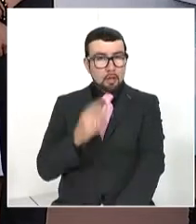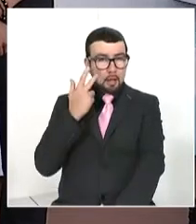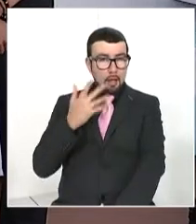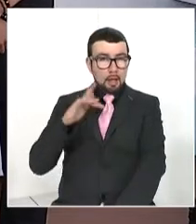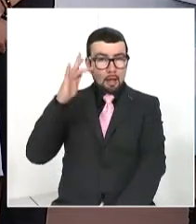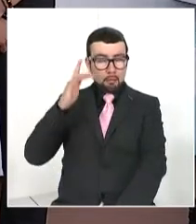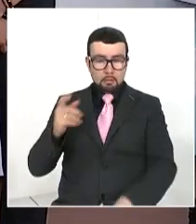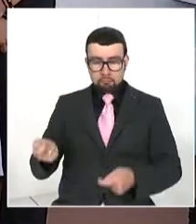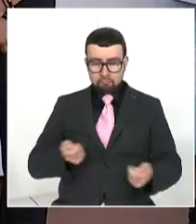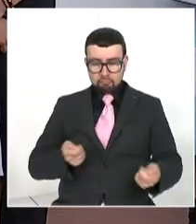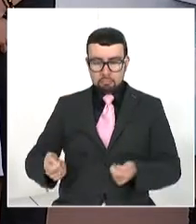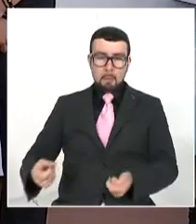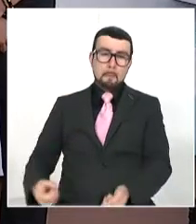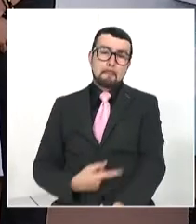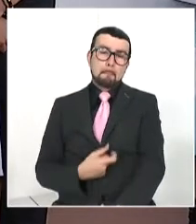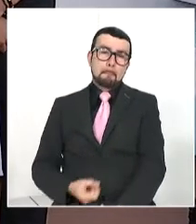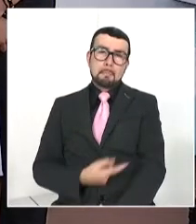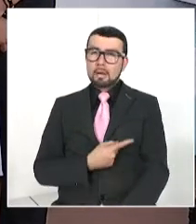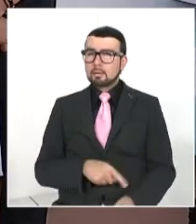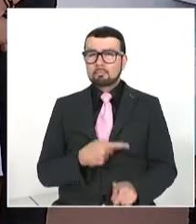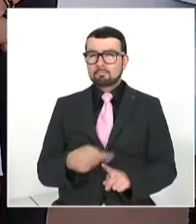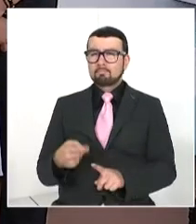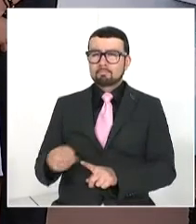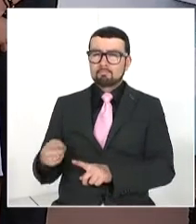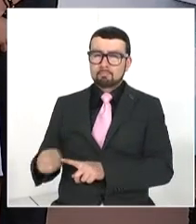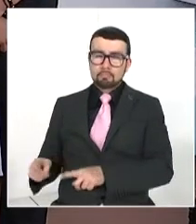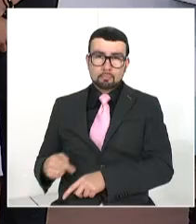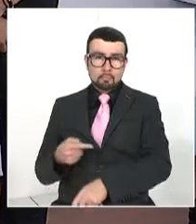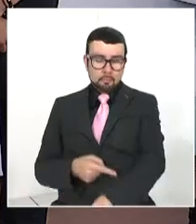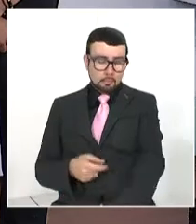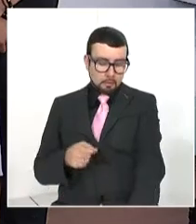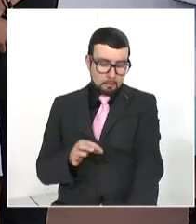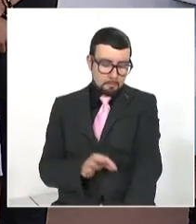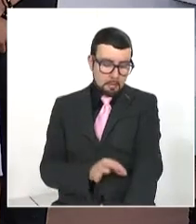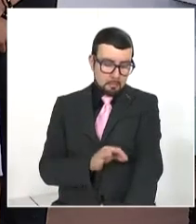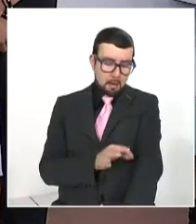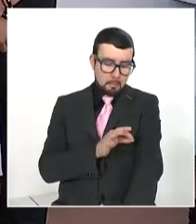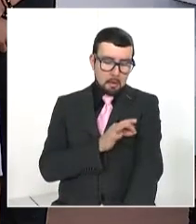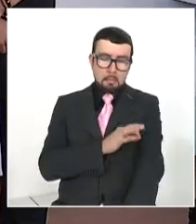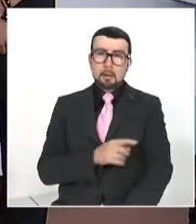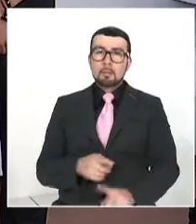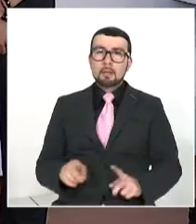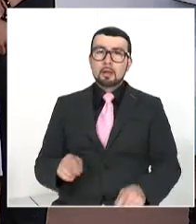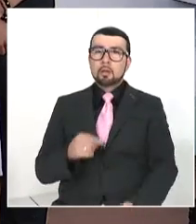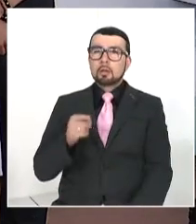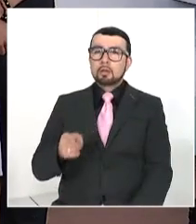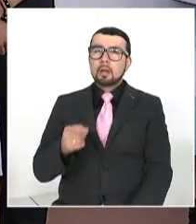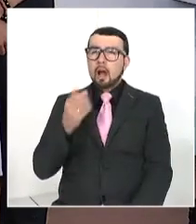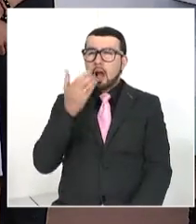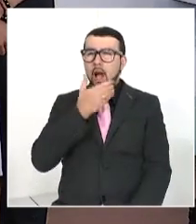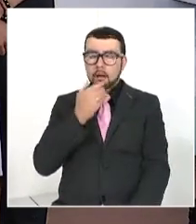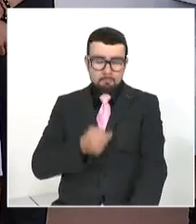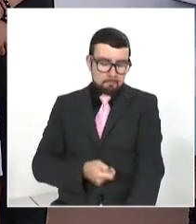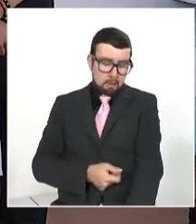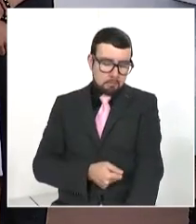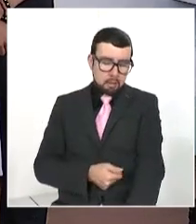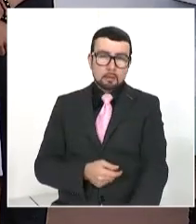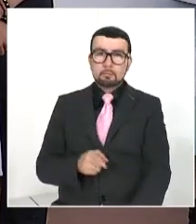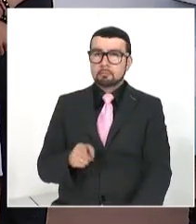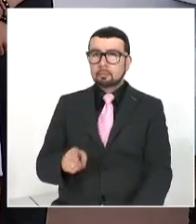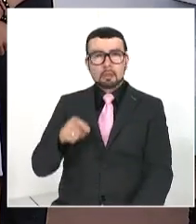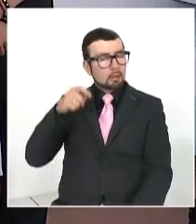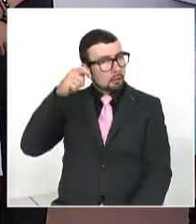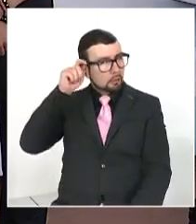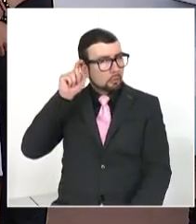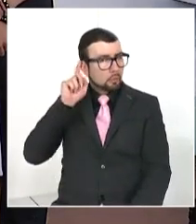electroacupuntura, con geoterapia, con moxibustión, con dunas, con ventosas, con quiropraxia, con